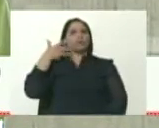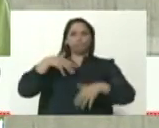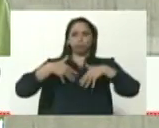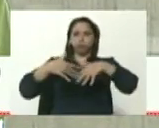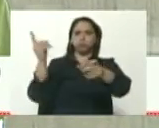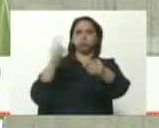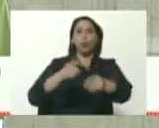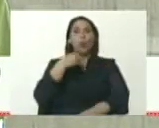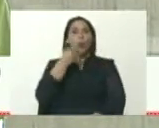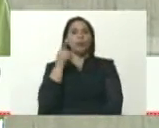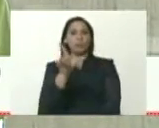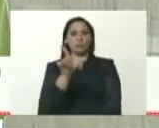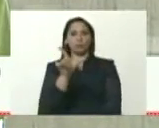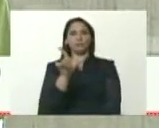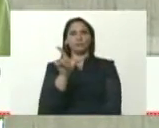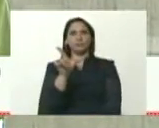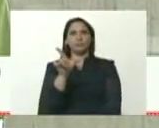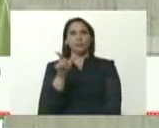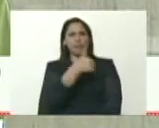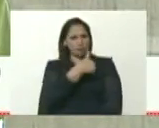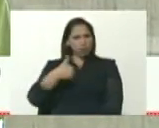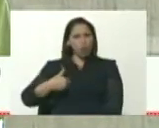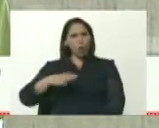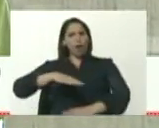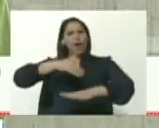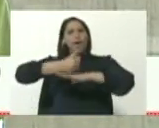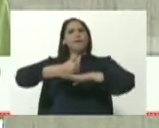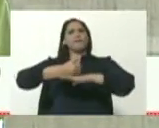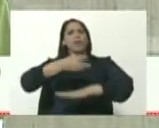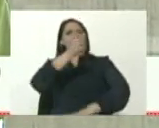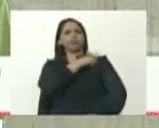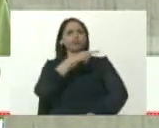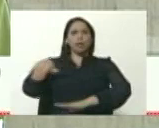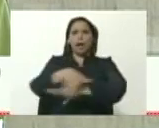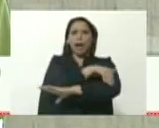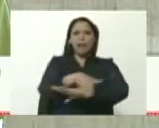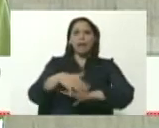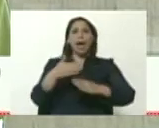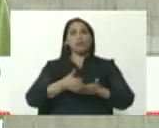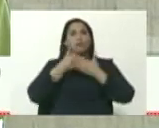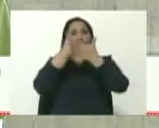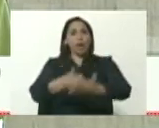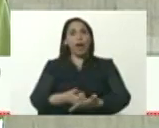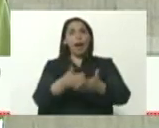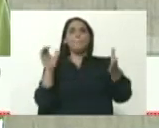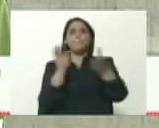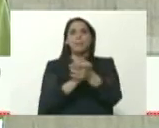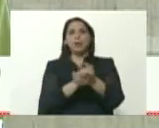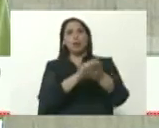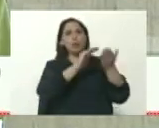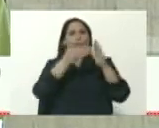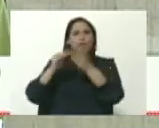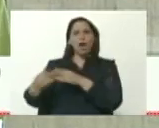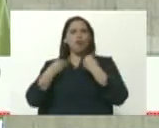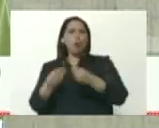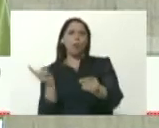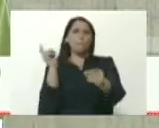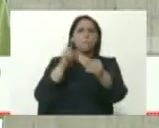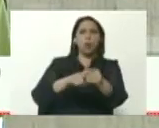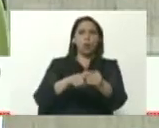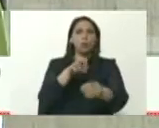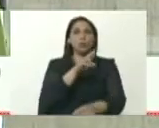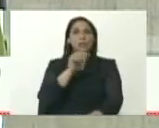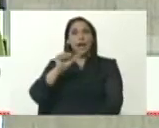de la JPSUV. Quiero ser jefe de calle para ayudar a mis vecinos de la comunidad. ¿Cómo hago para formar parte de la